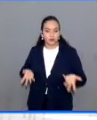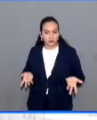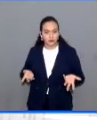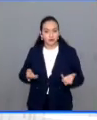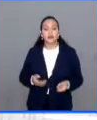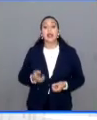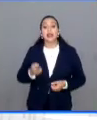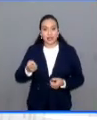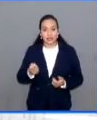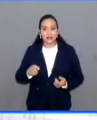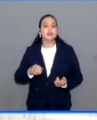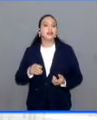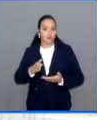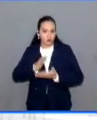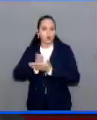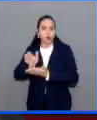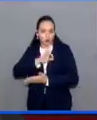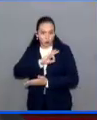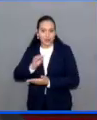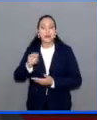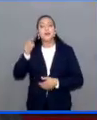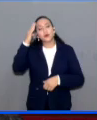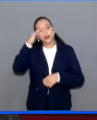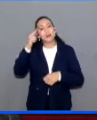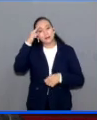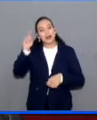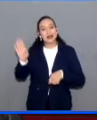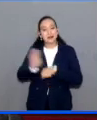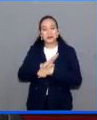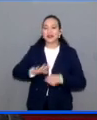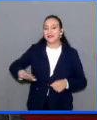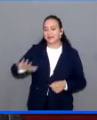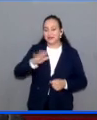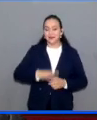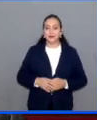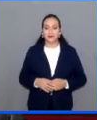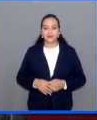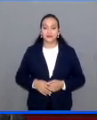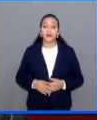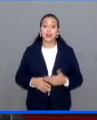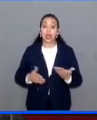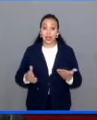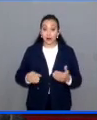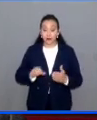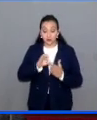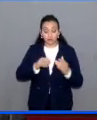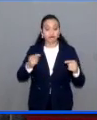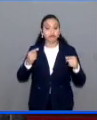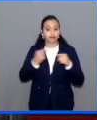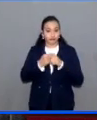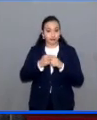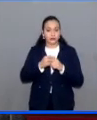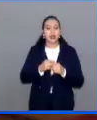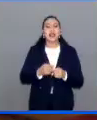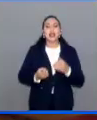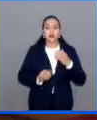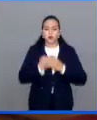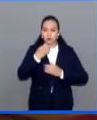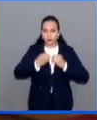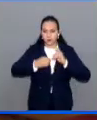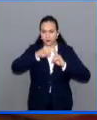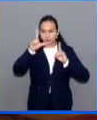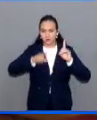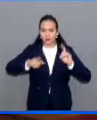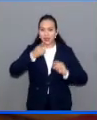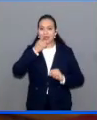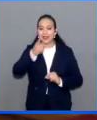contextos sociales específicos. En el caso de la controversia constitucional, la nueva Suprema Corte declaró